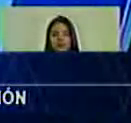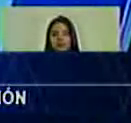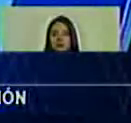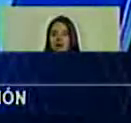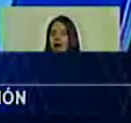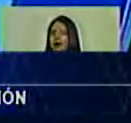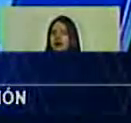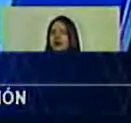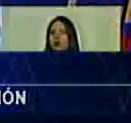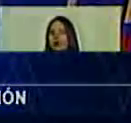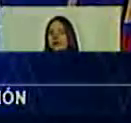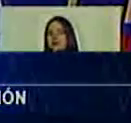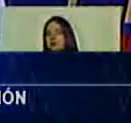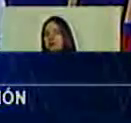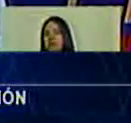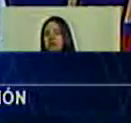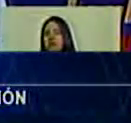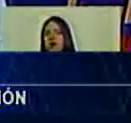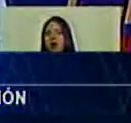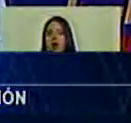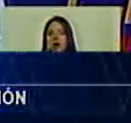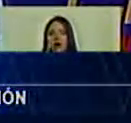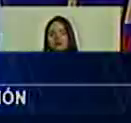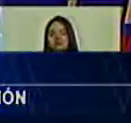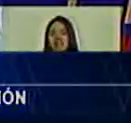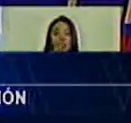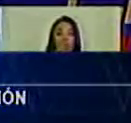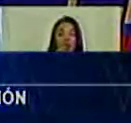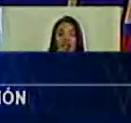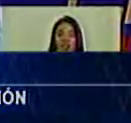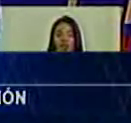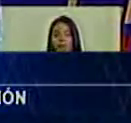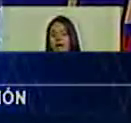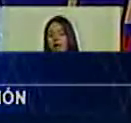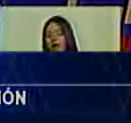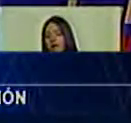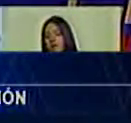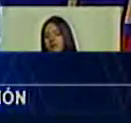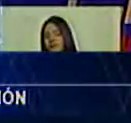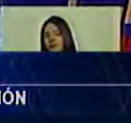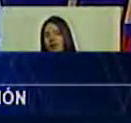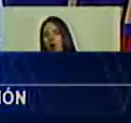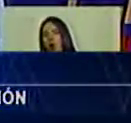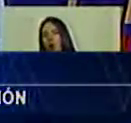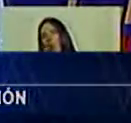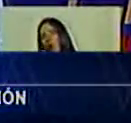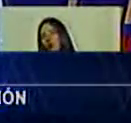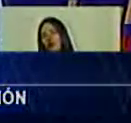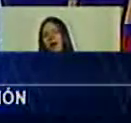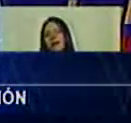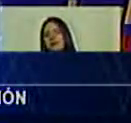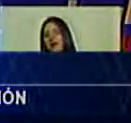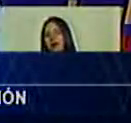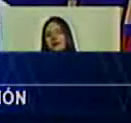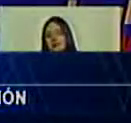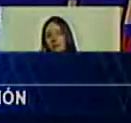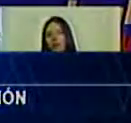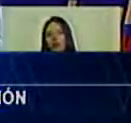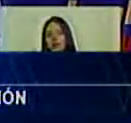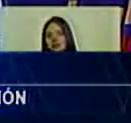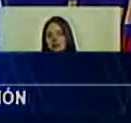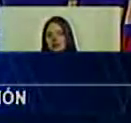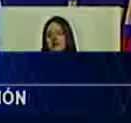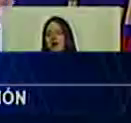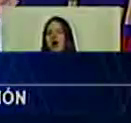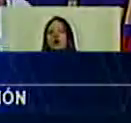estamos diciendo que si COPEI, que si Alianza Avanzada Progresista, Un